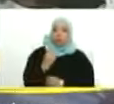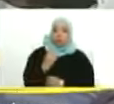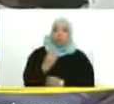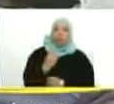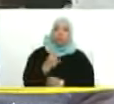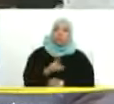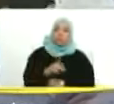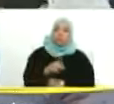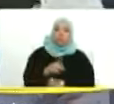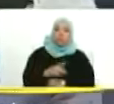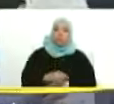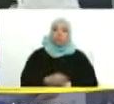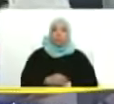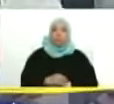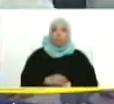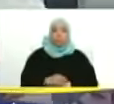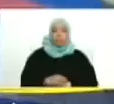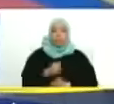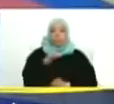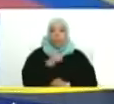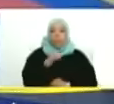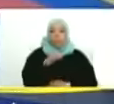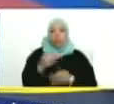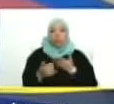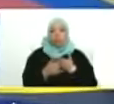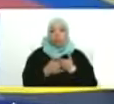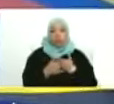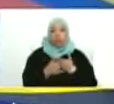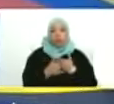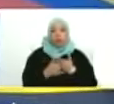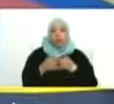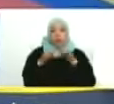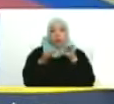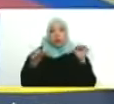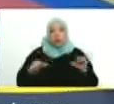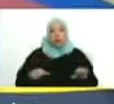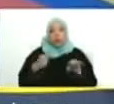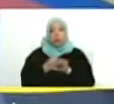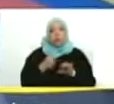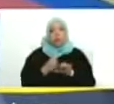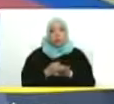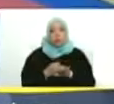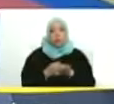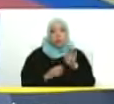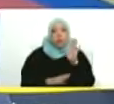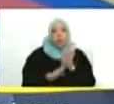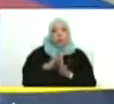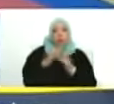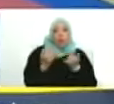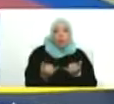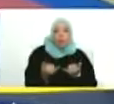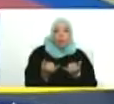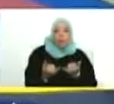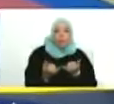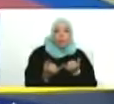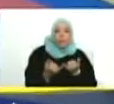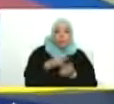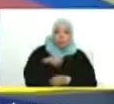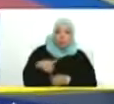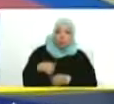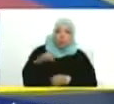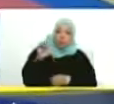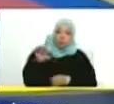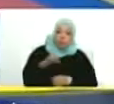que vamos, mira, remontando cuestas, remontando situaciones y echando para adelante, recuperando nuestra